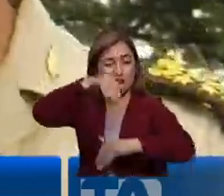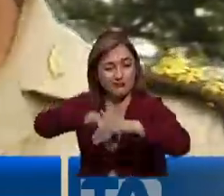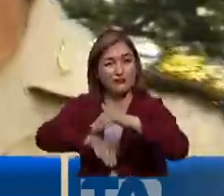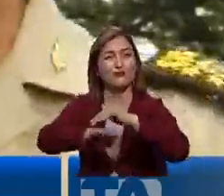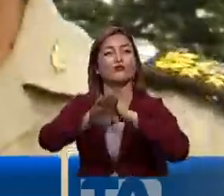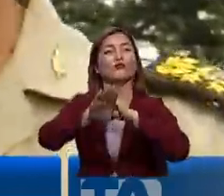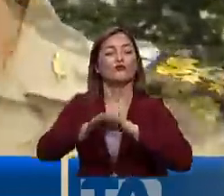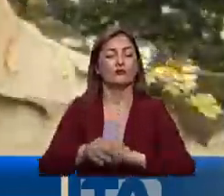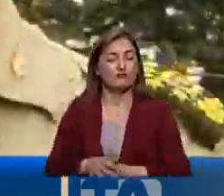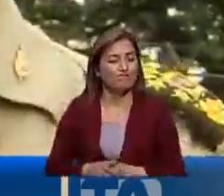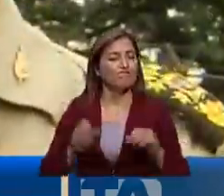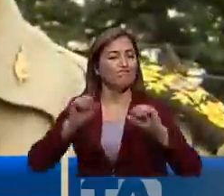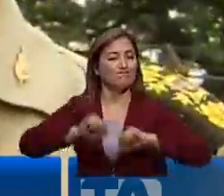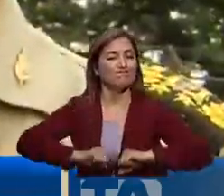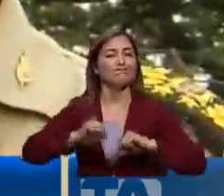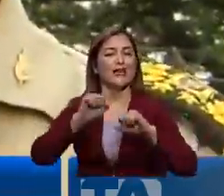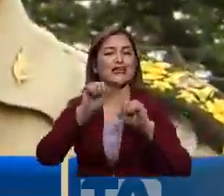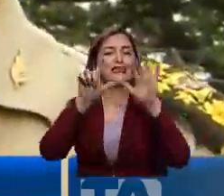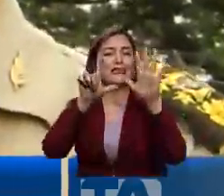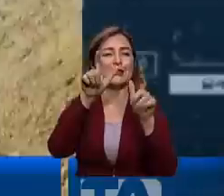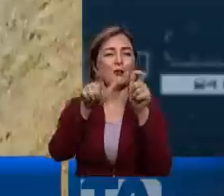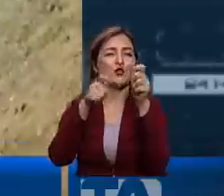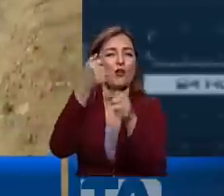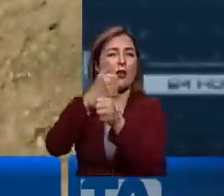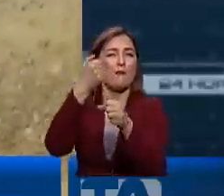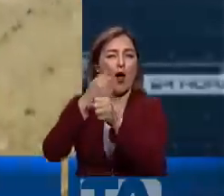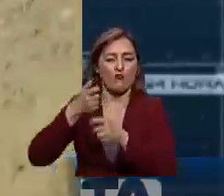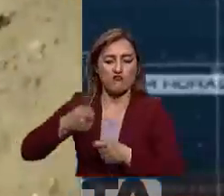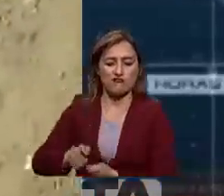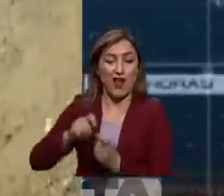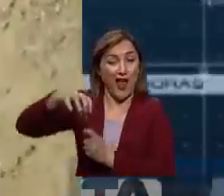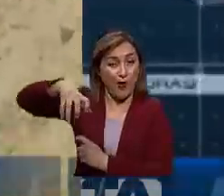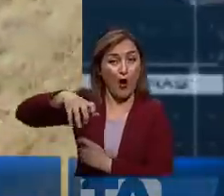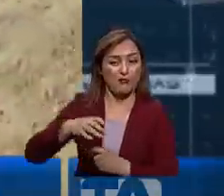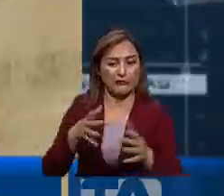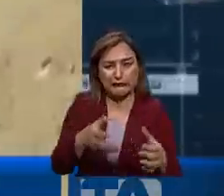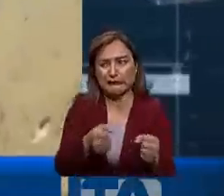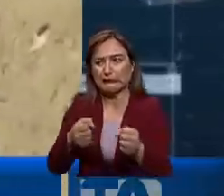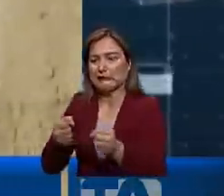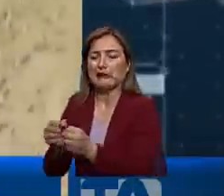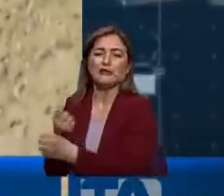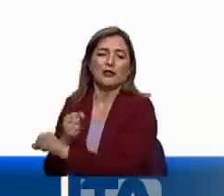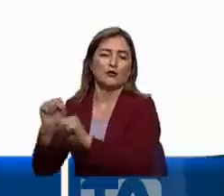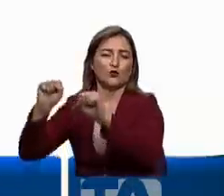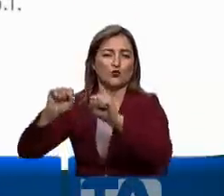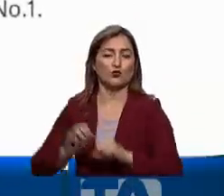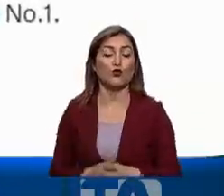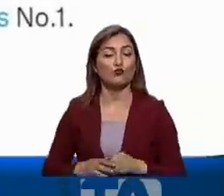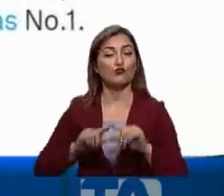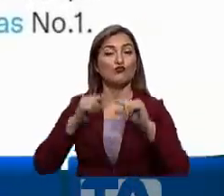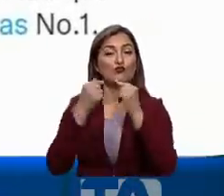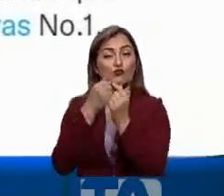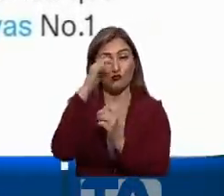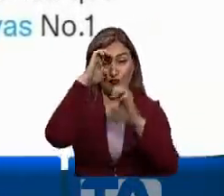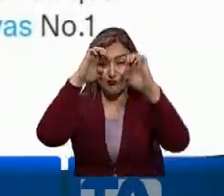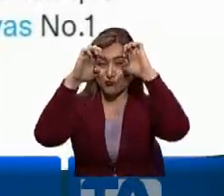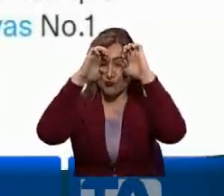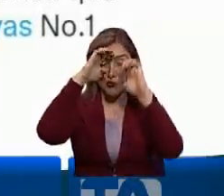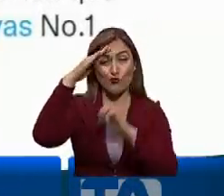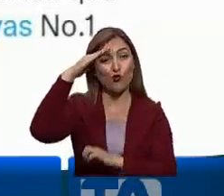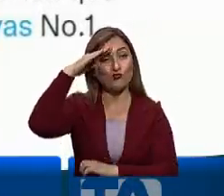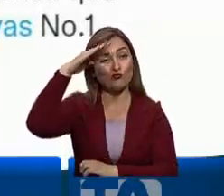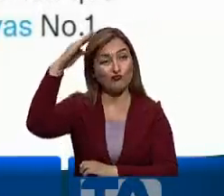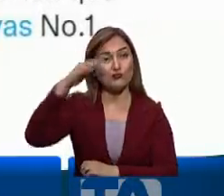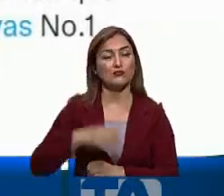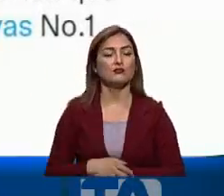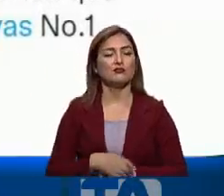y pudo sacar alrededor de 7 personas. Esto ya con la llegada de los grupos tácticos de la policía. Para entonces, el Servicio Nacional de Atención